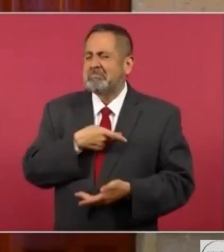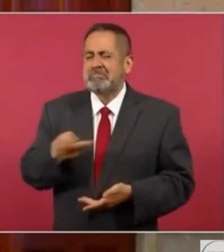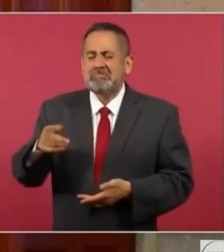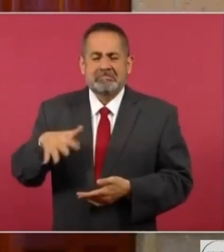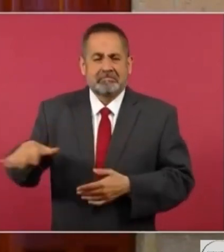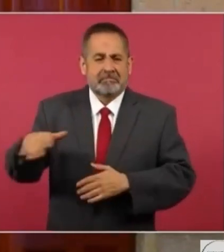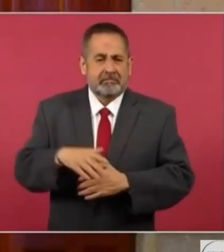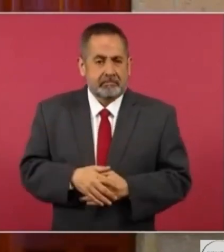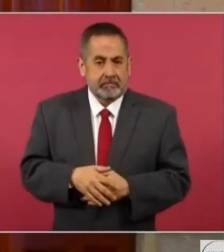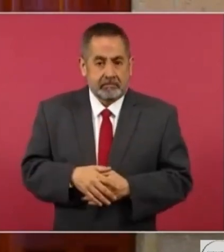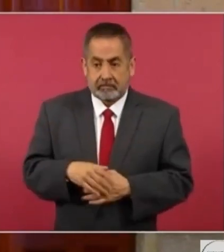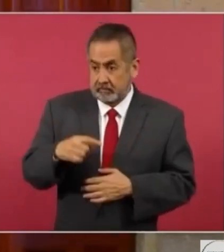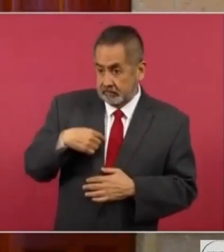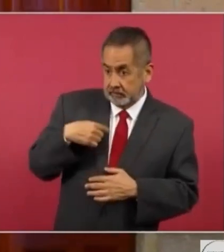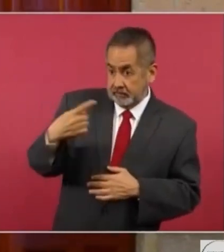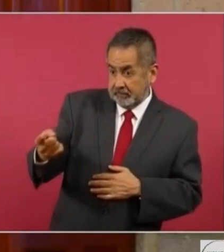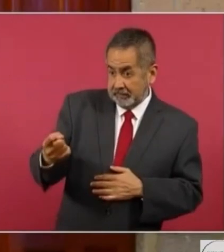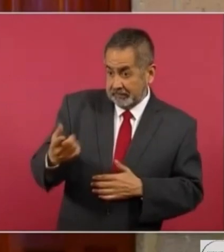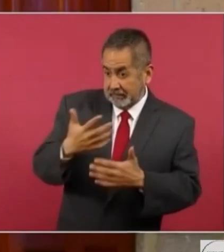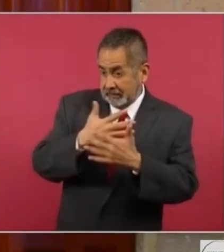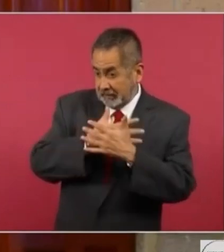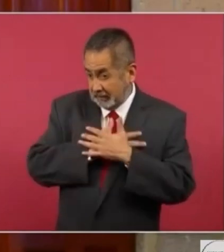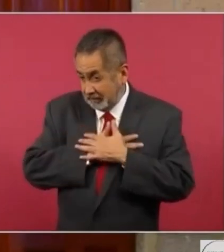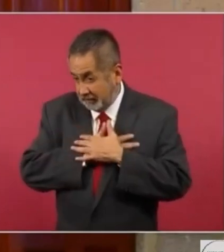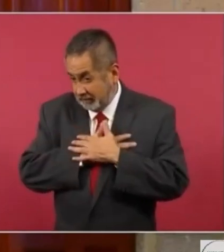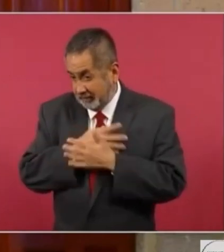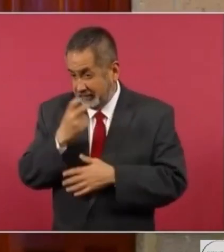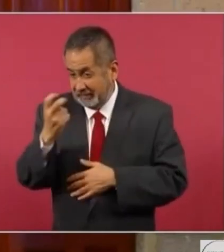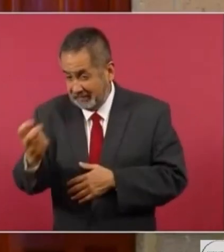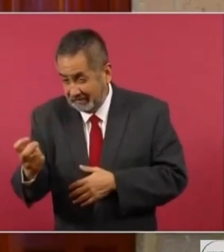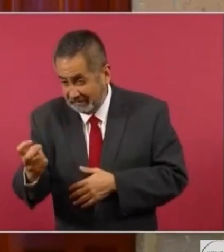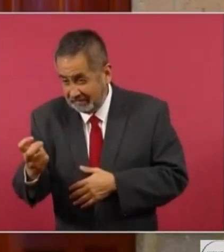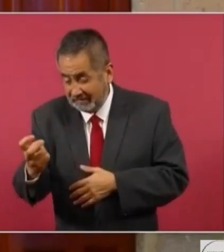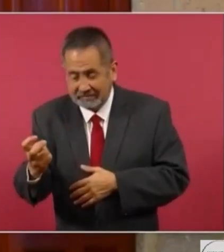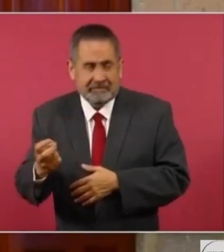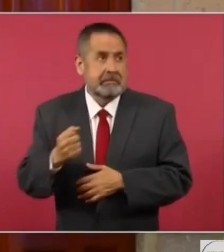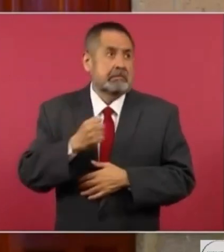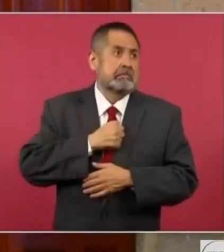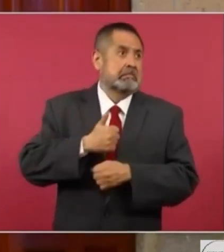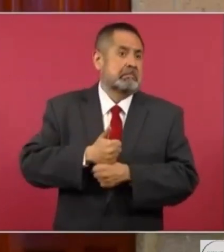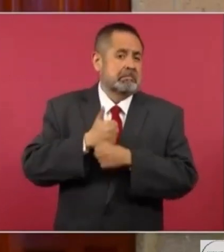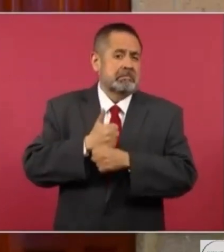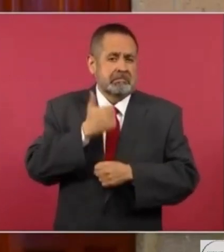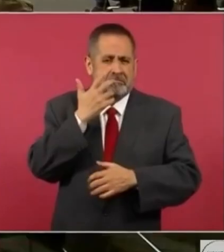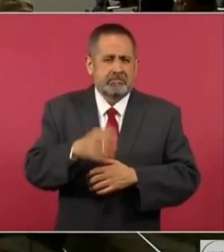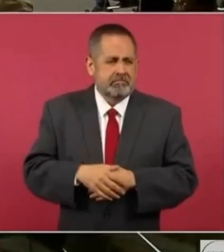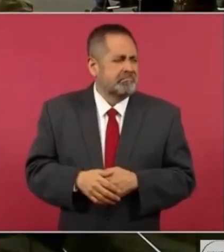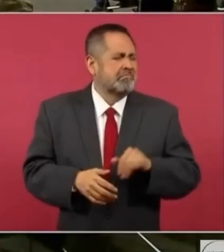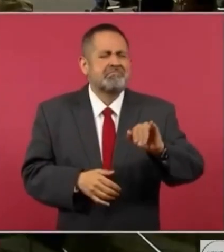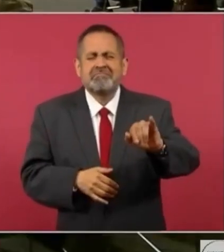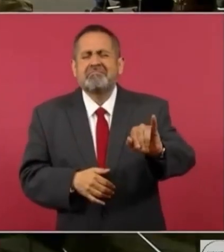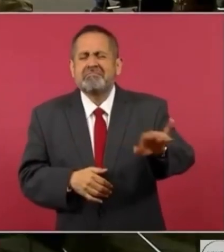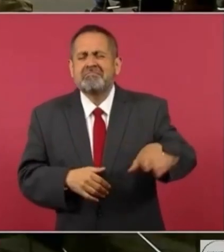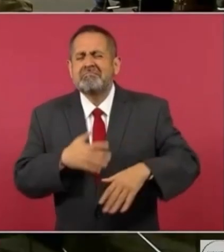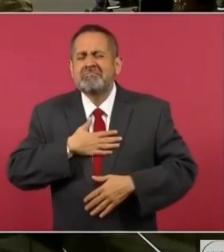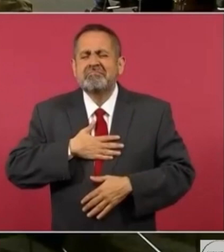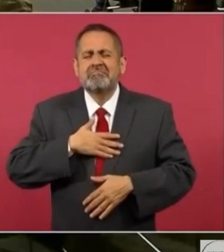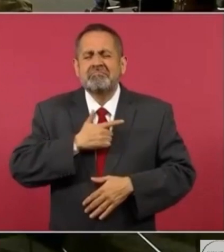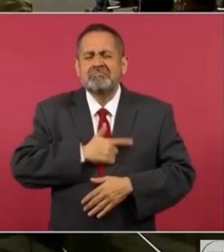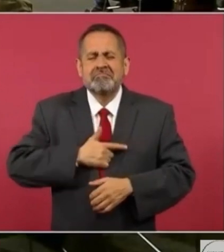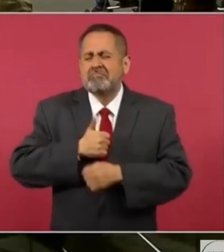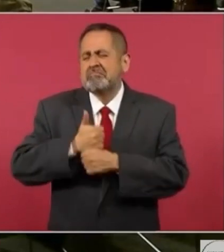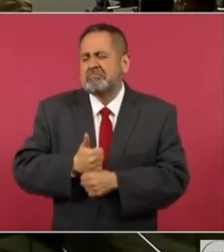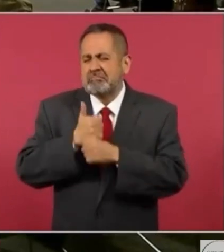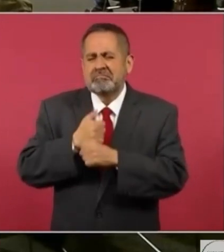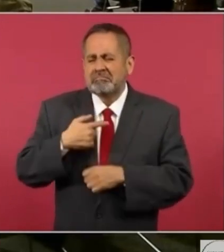Tenerle amor y admiración a eso es masoquismo o demagogia. Soy masoquista y soy